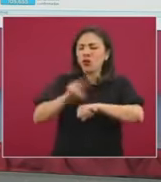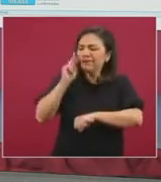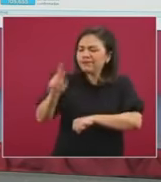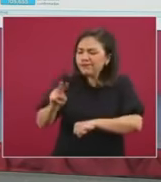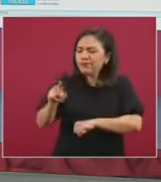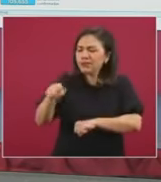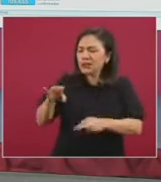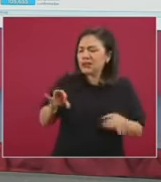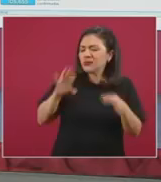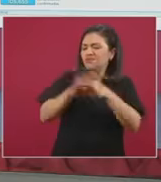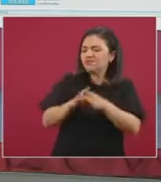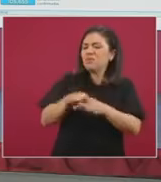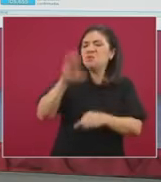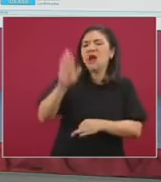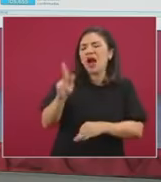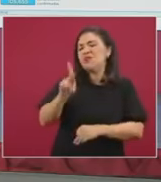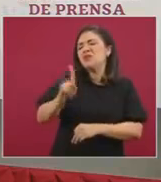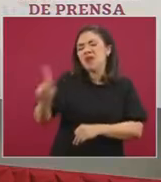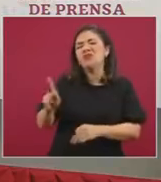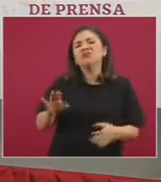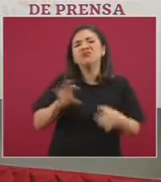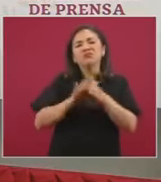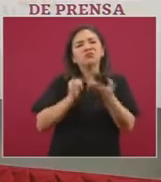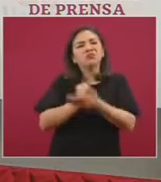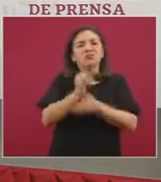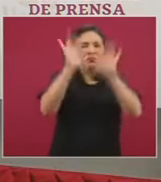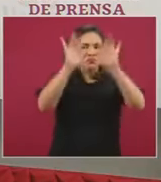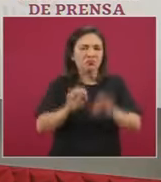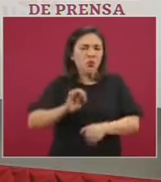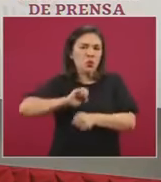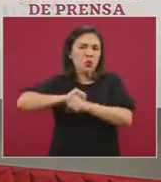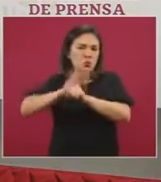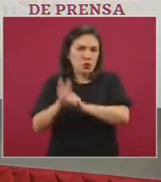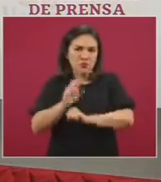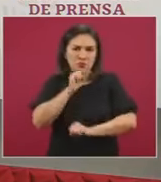por asociación epidemiológica. La siguiente, por favor.